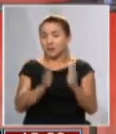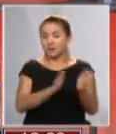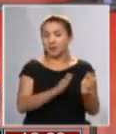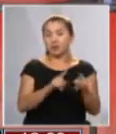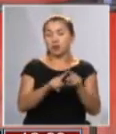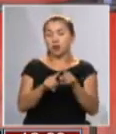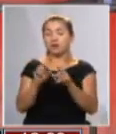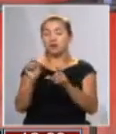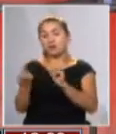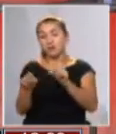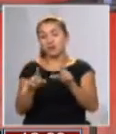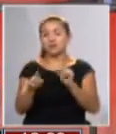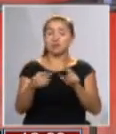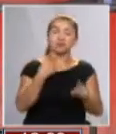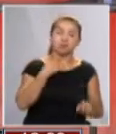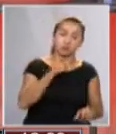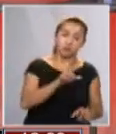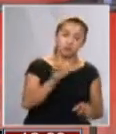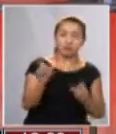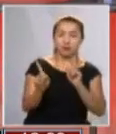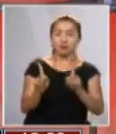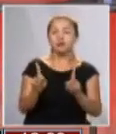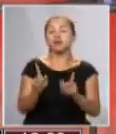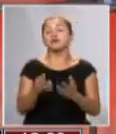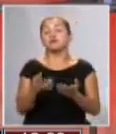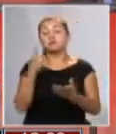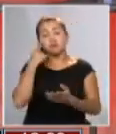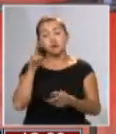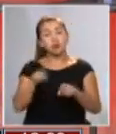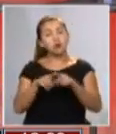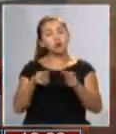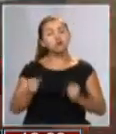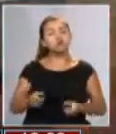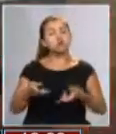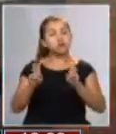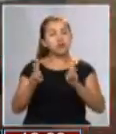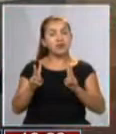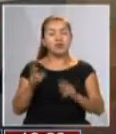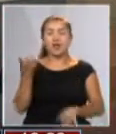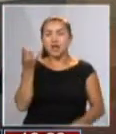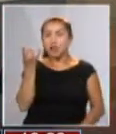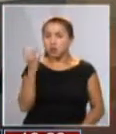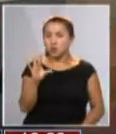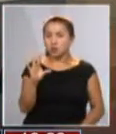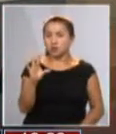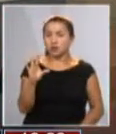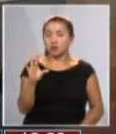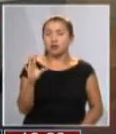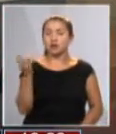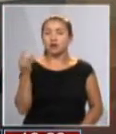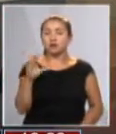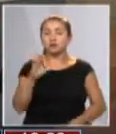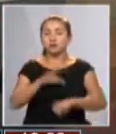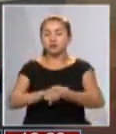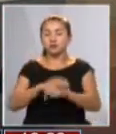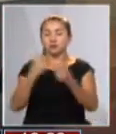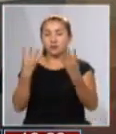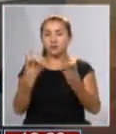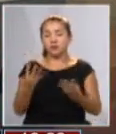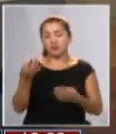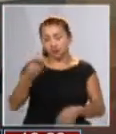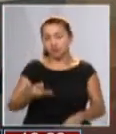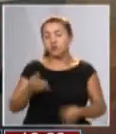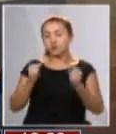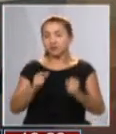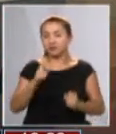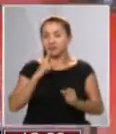sí, usted tiene razón en el sentido de que podría eventualmente ser la única prisión efectiva que pudiesen